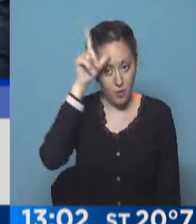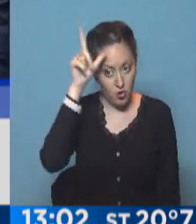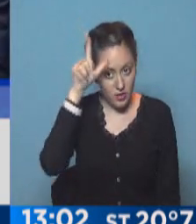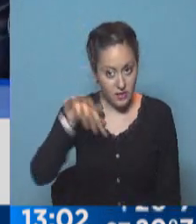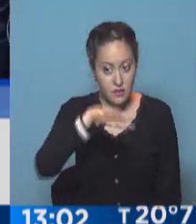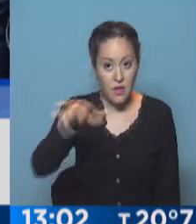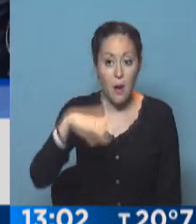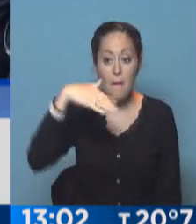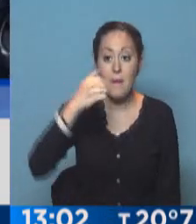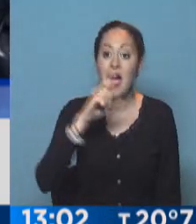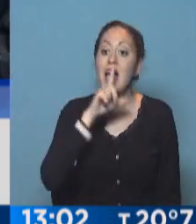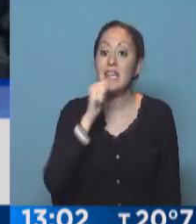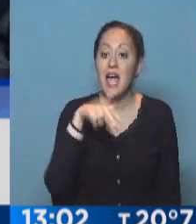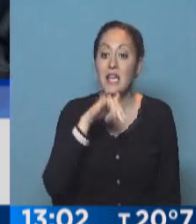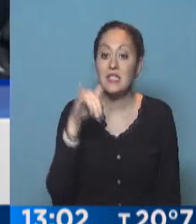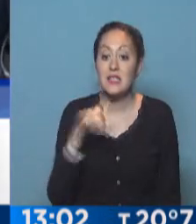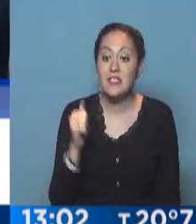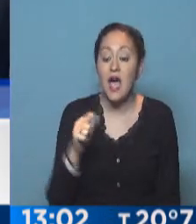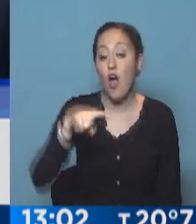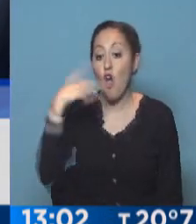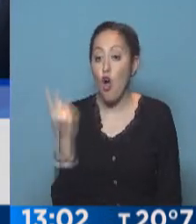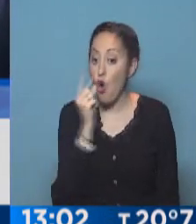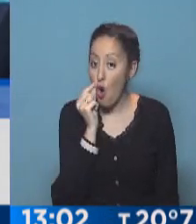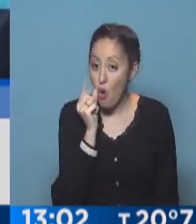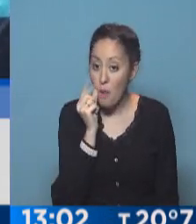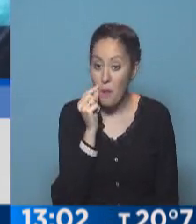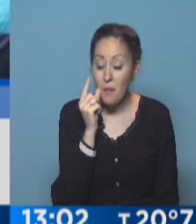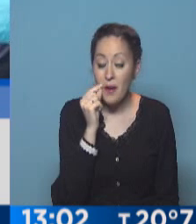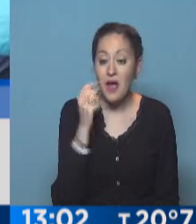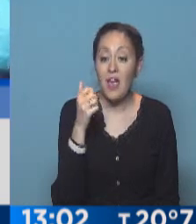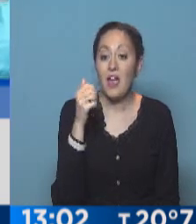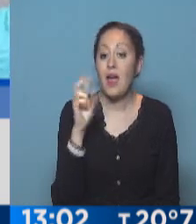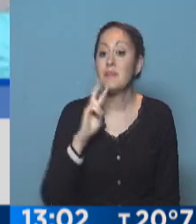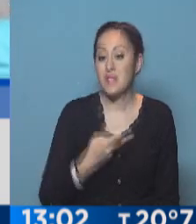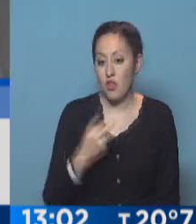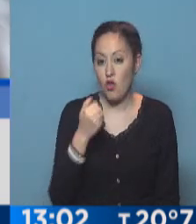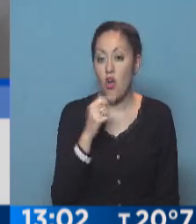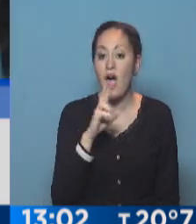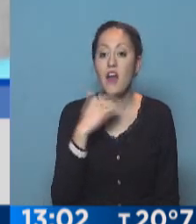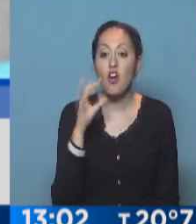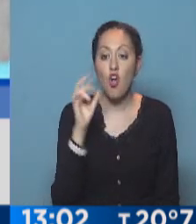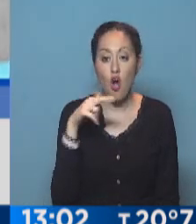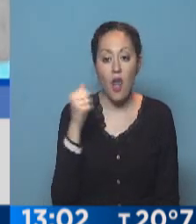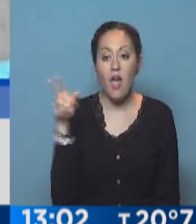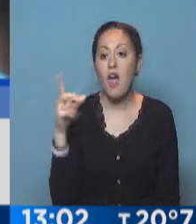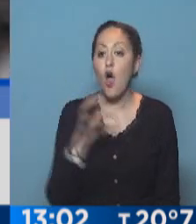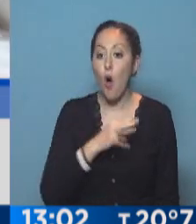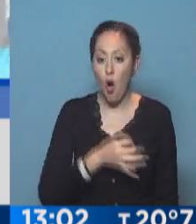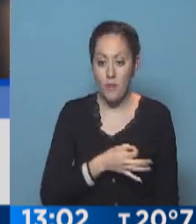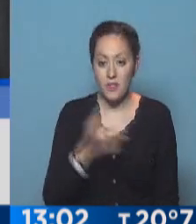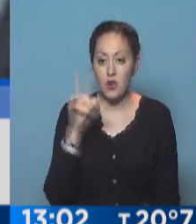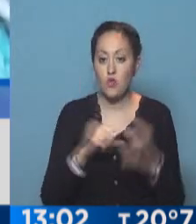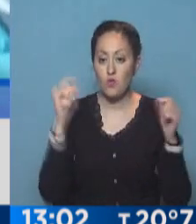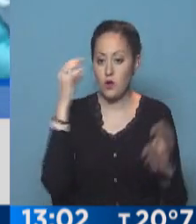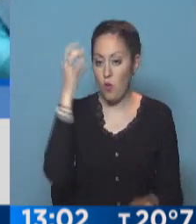Arjona de 28 años ingresaron como te decía quedaron detenidos ayer en la comisaría 42 ingresaron hoy